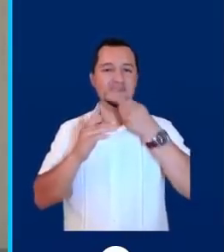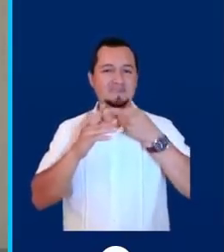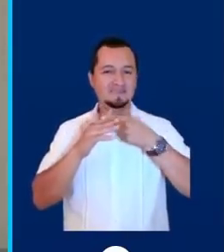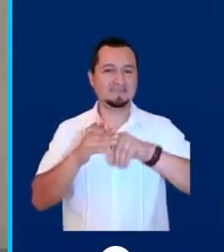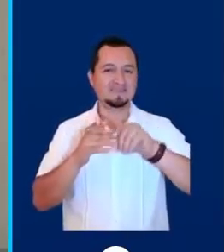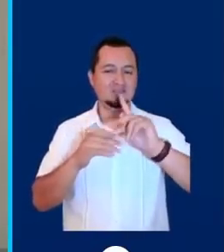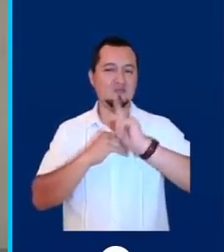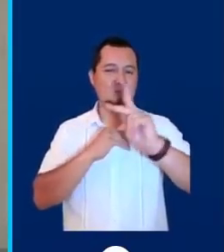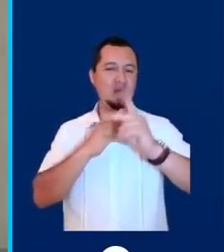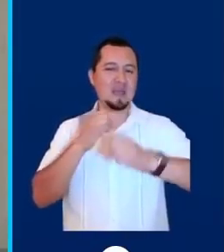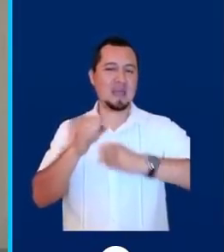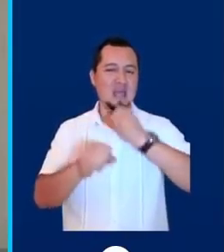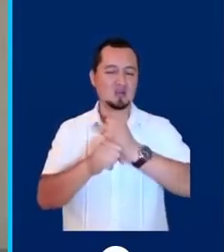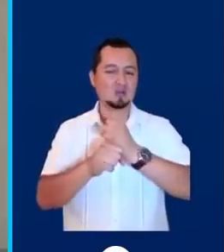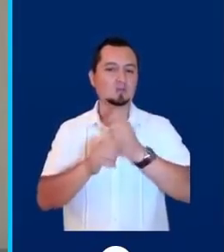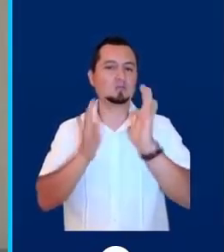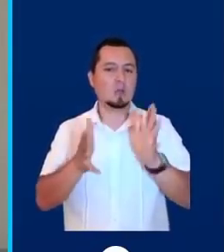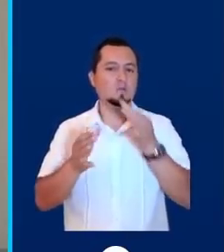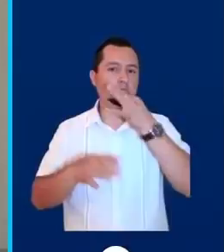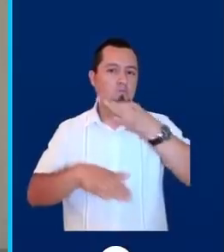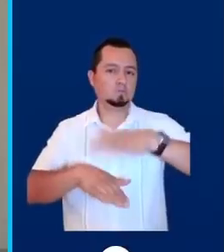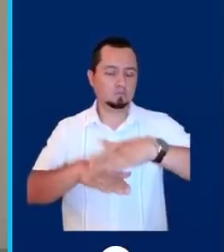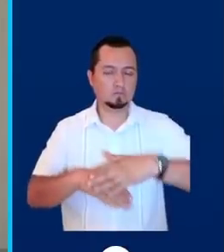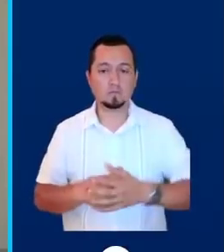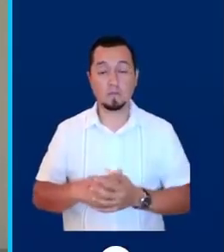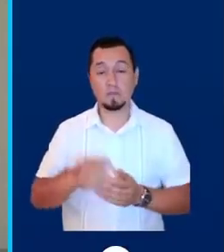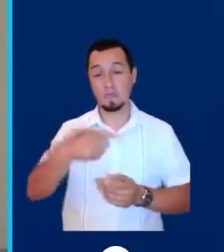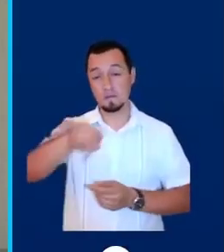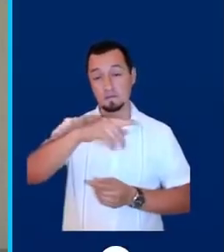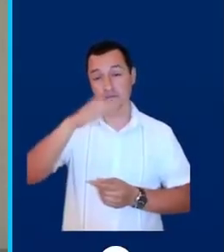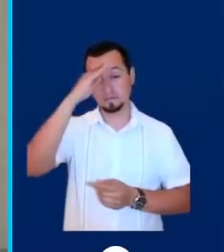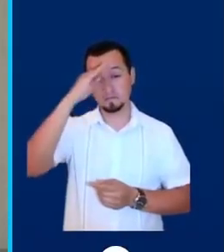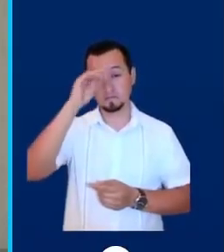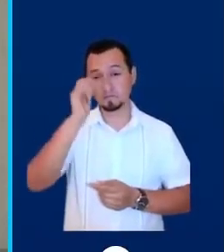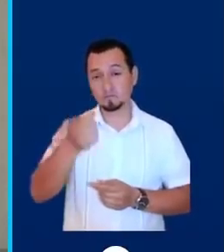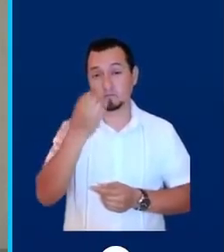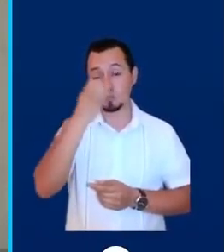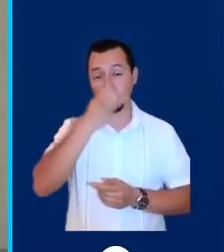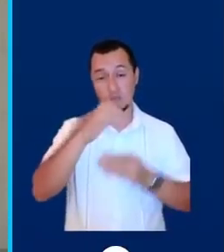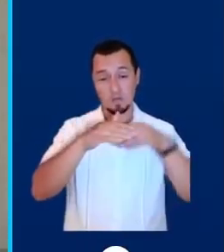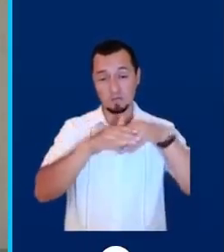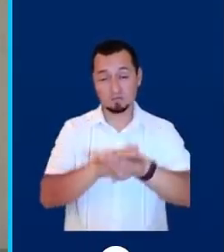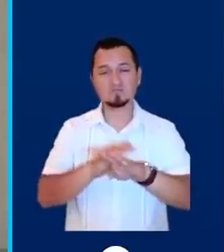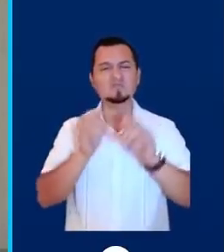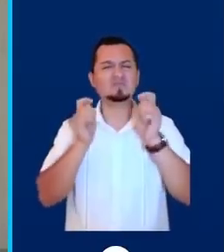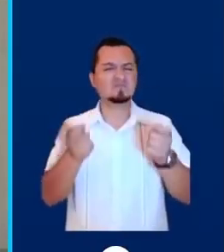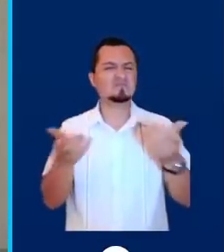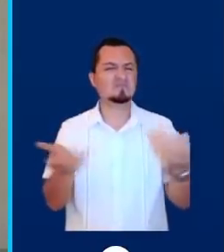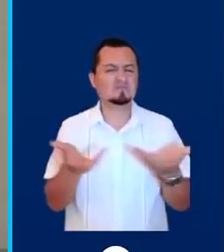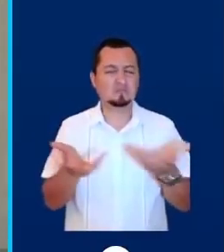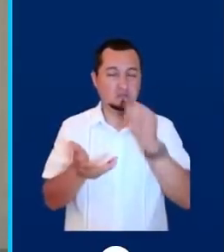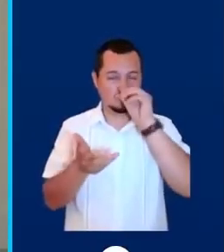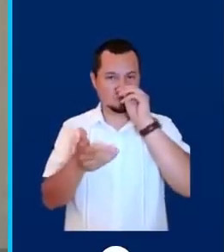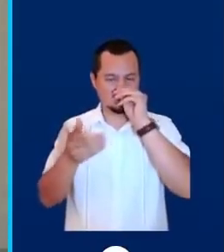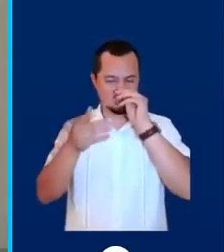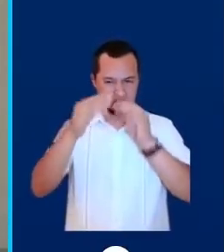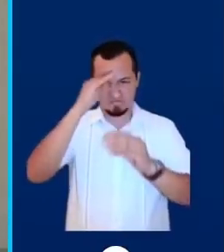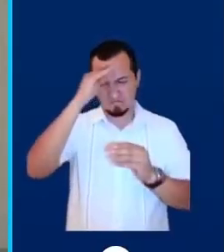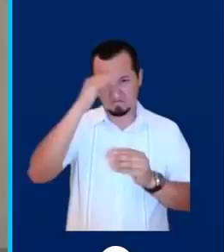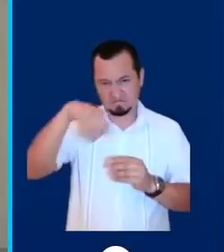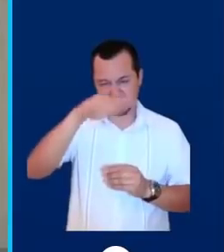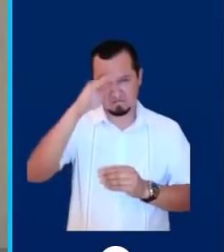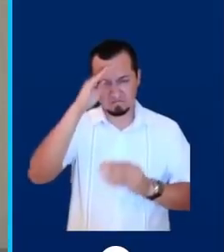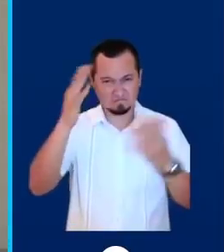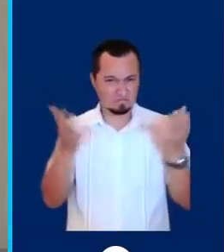escolar. Para este proceso de regreso a la presencialidad necesitamos definir